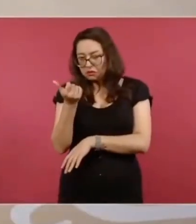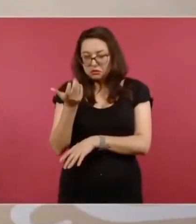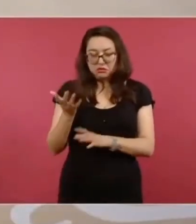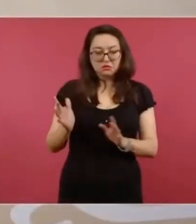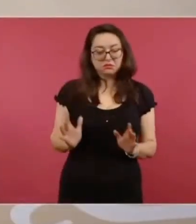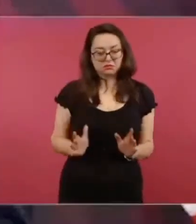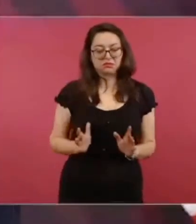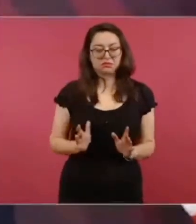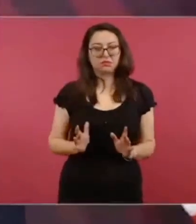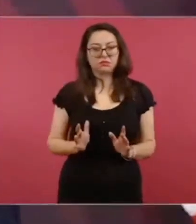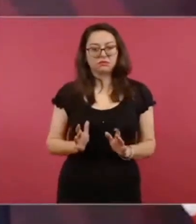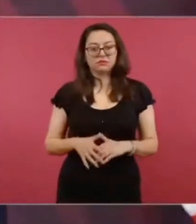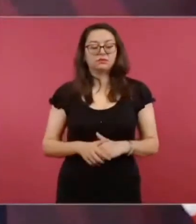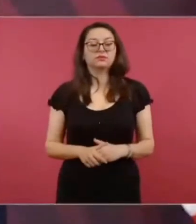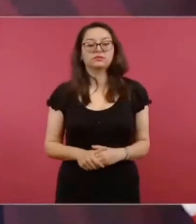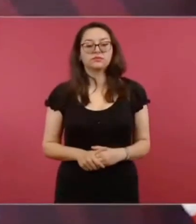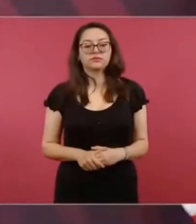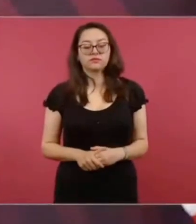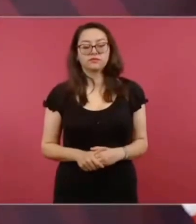Y usaban,